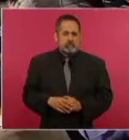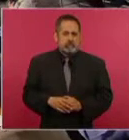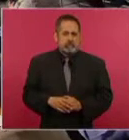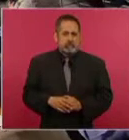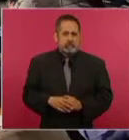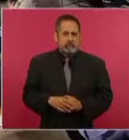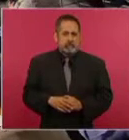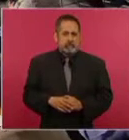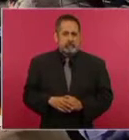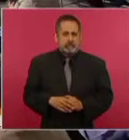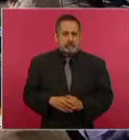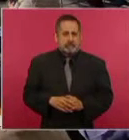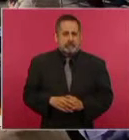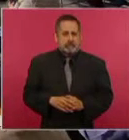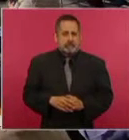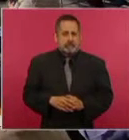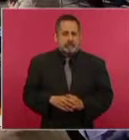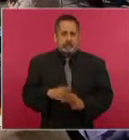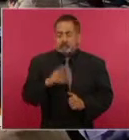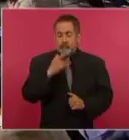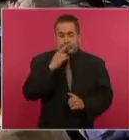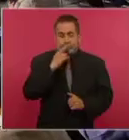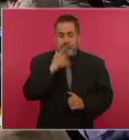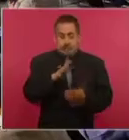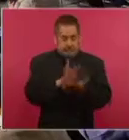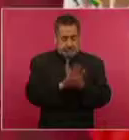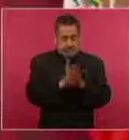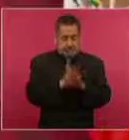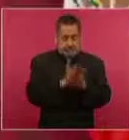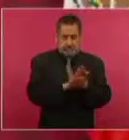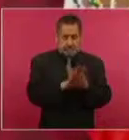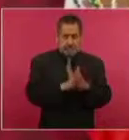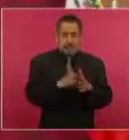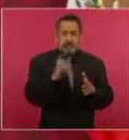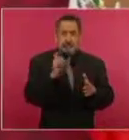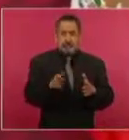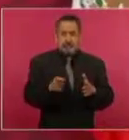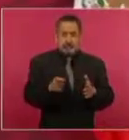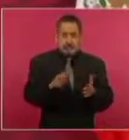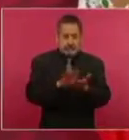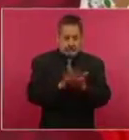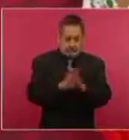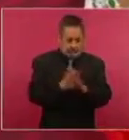pero la mejor tortilla es la del Comal.